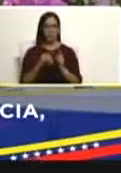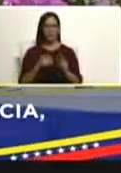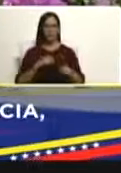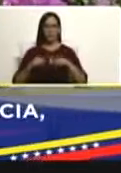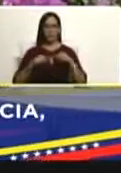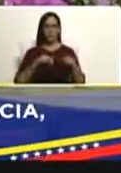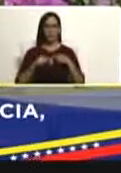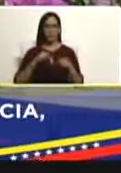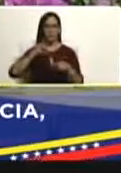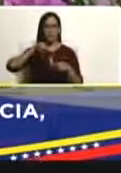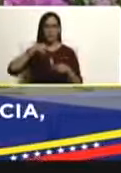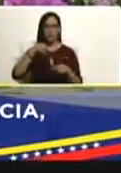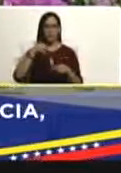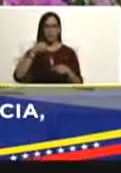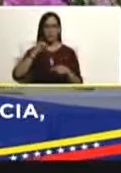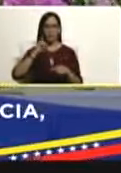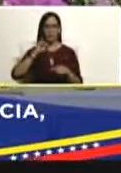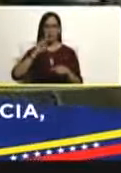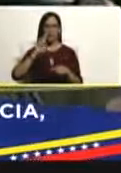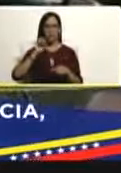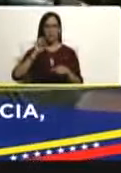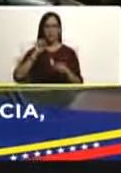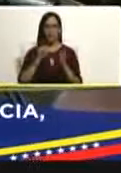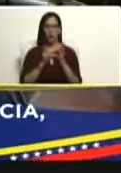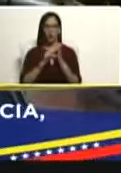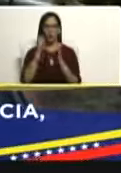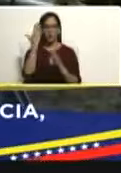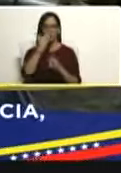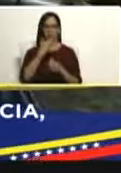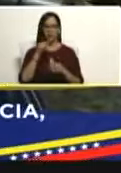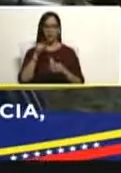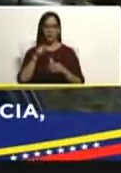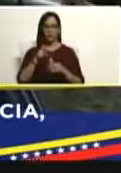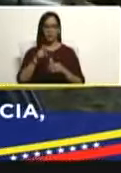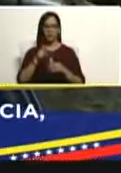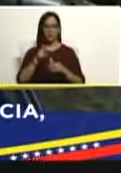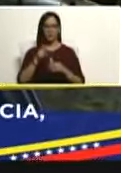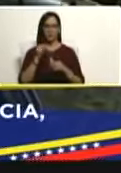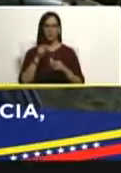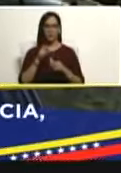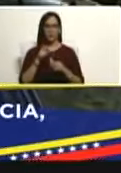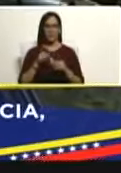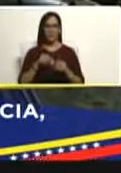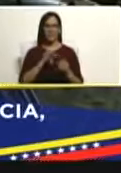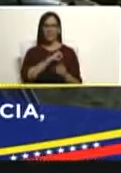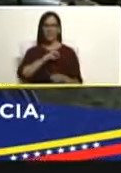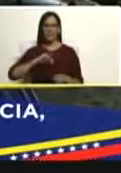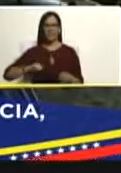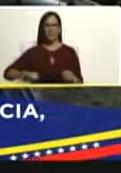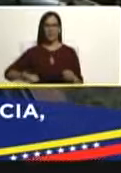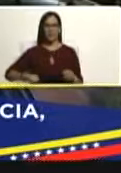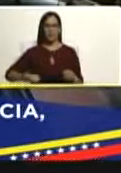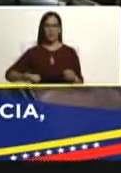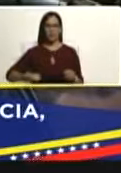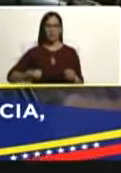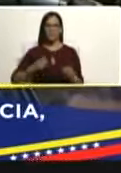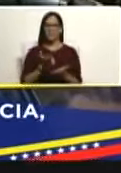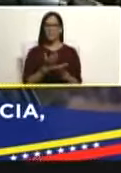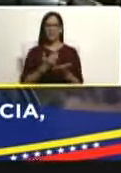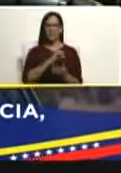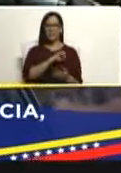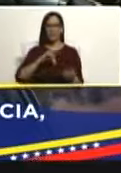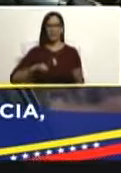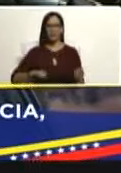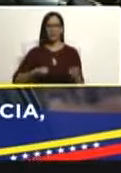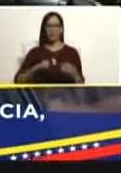Girón, ¿de dónde eres tú, Girón? Salvador. ¿Tú eres del Salvador? Sí. ¿De qué parte del Salvador? De